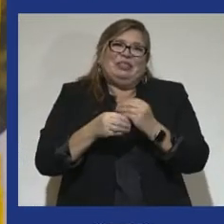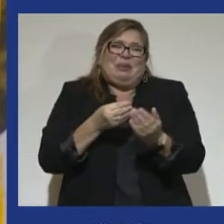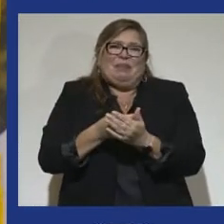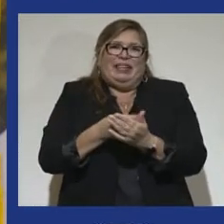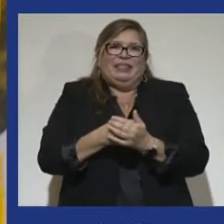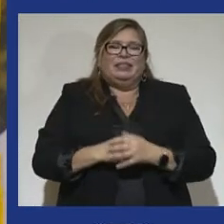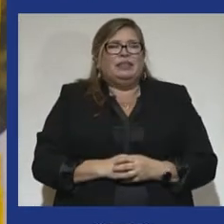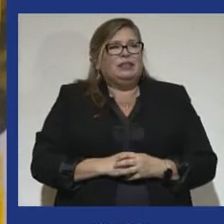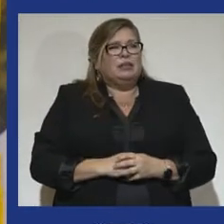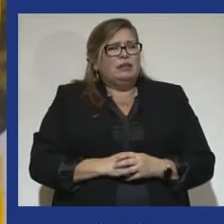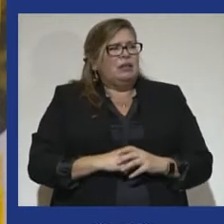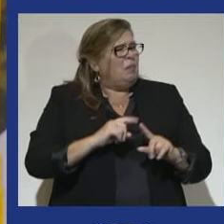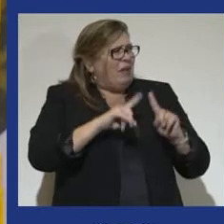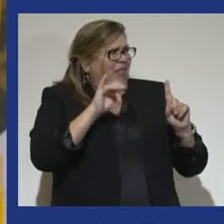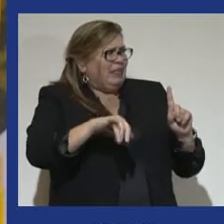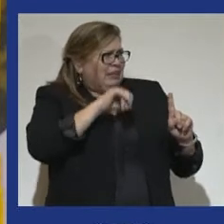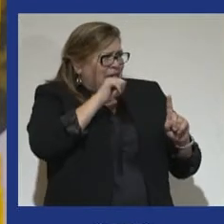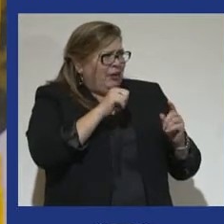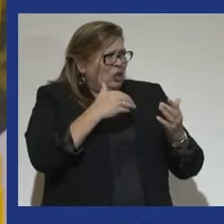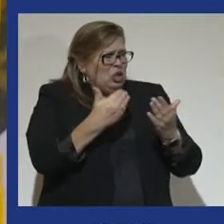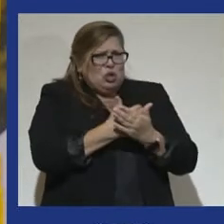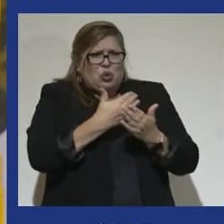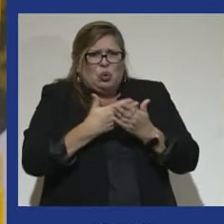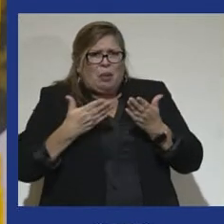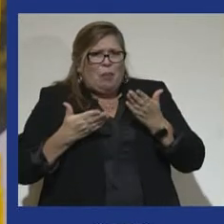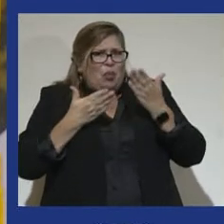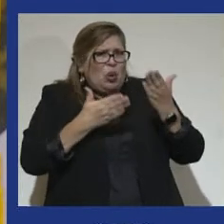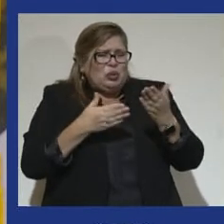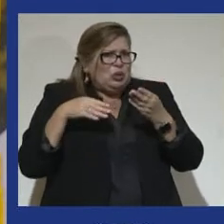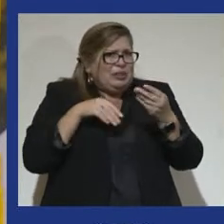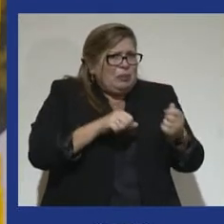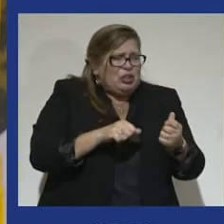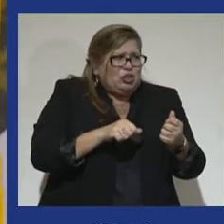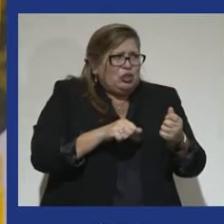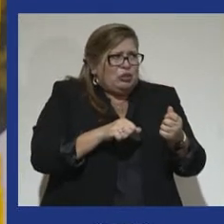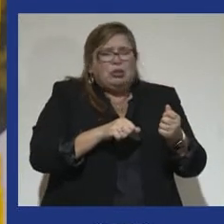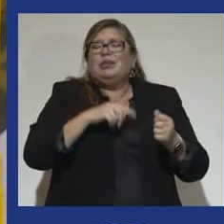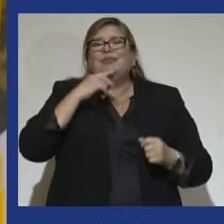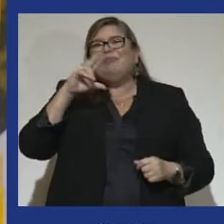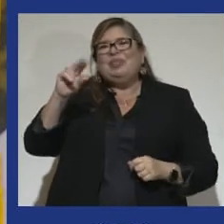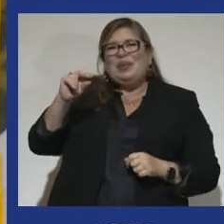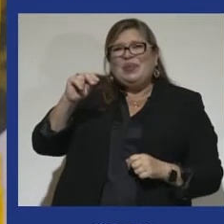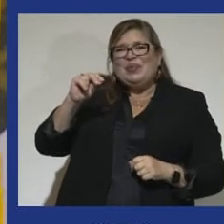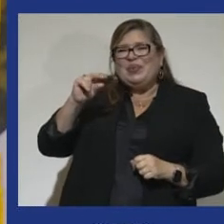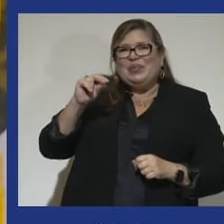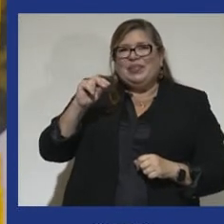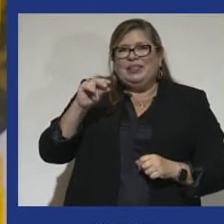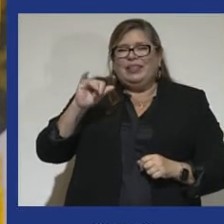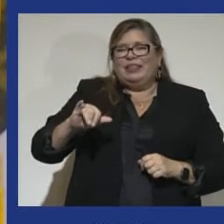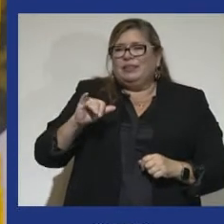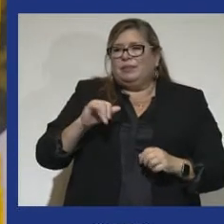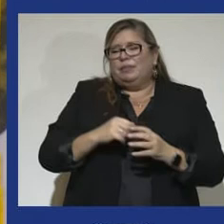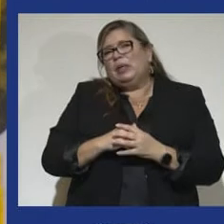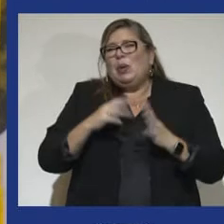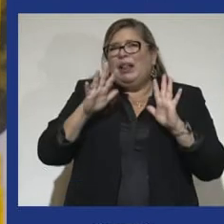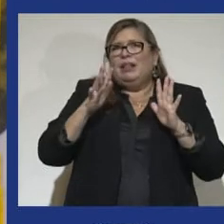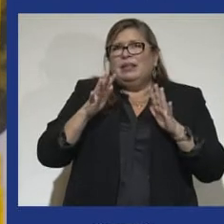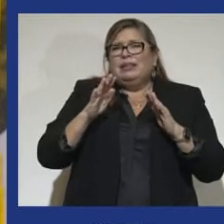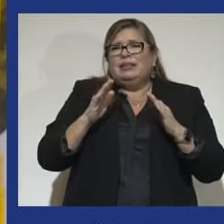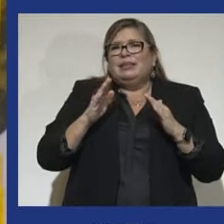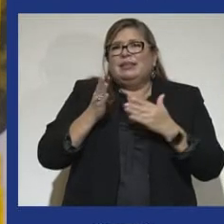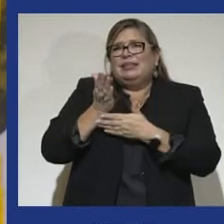millones adicionales pero no es una nueva propuesta no es un gasto nuevo no no es